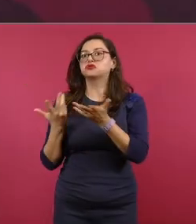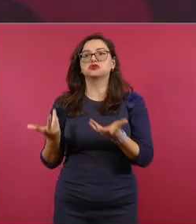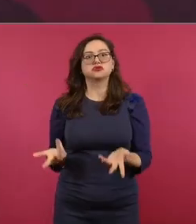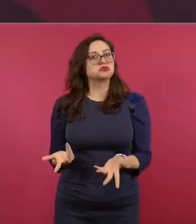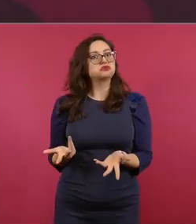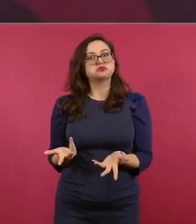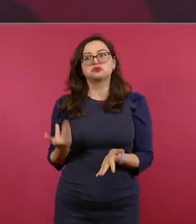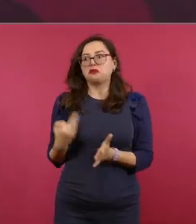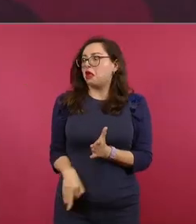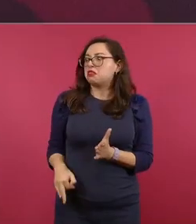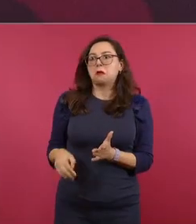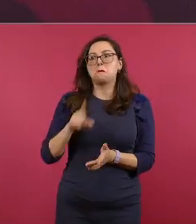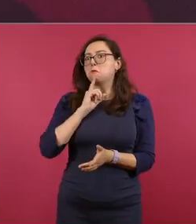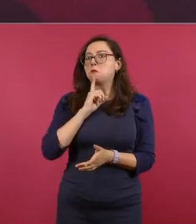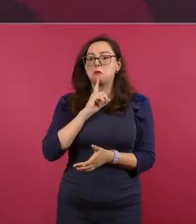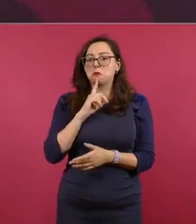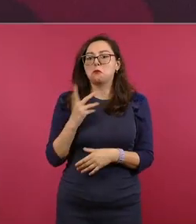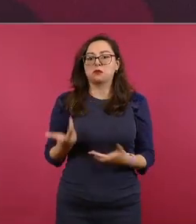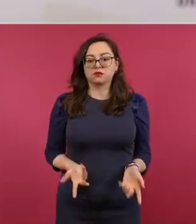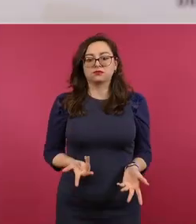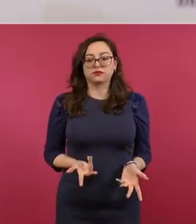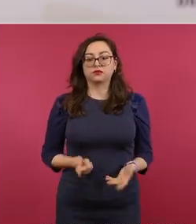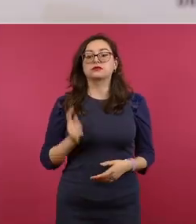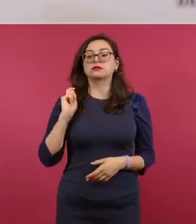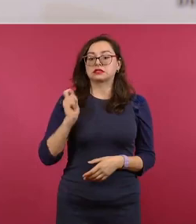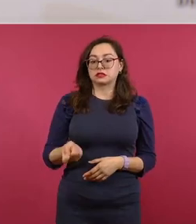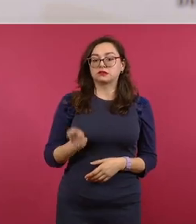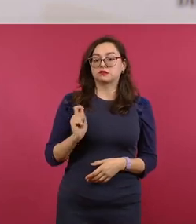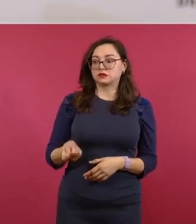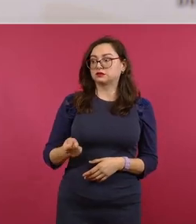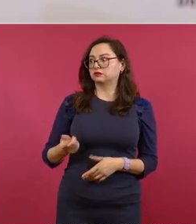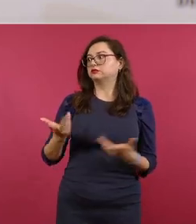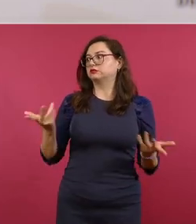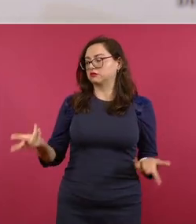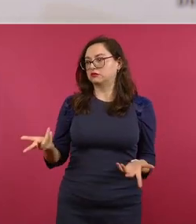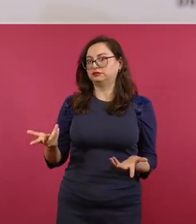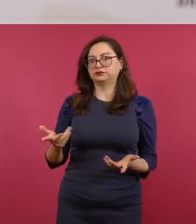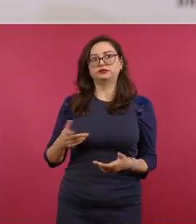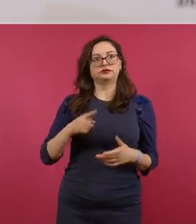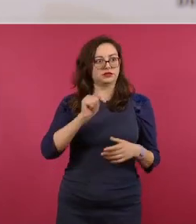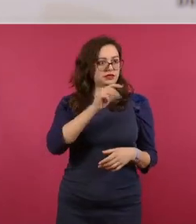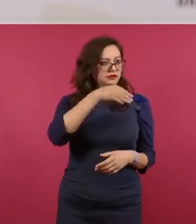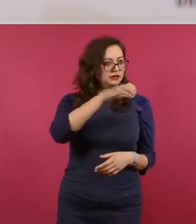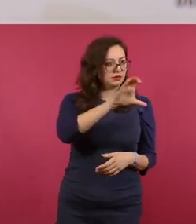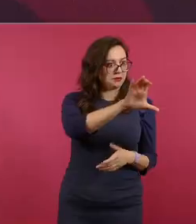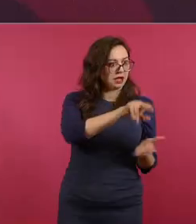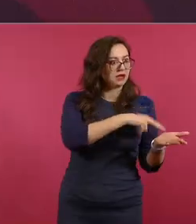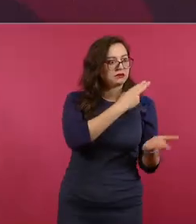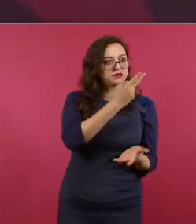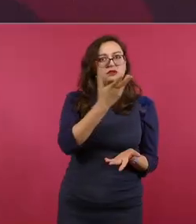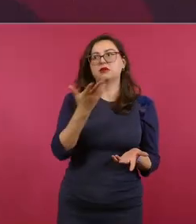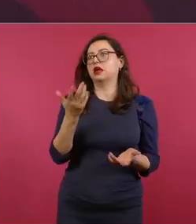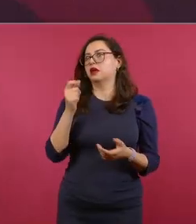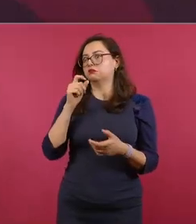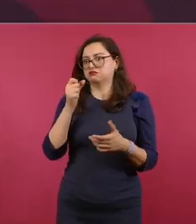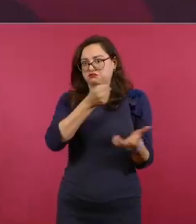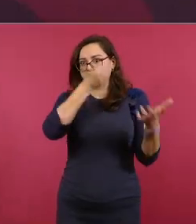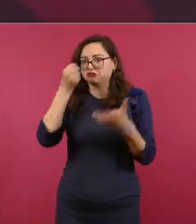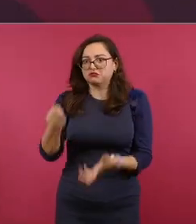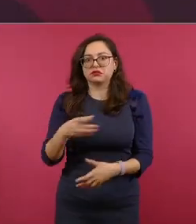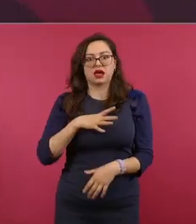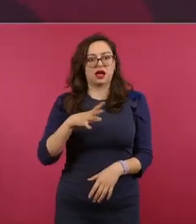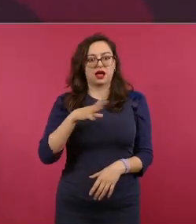extranjera, tiene que ver con el tratado. Con el presidente Biden, muy buena